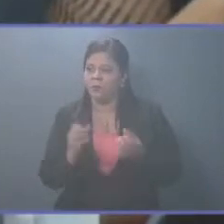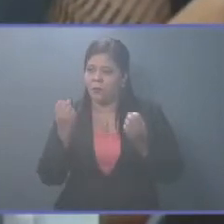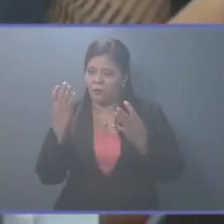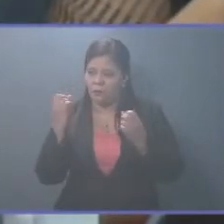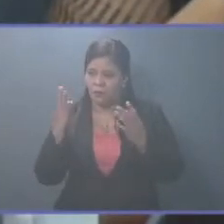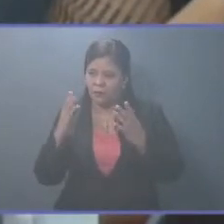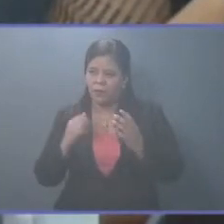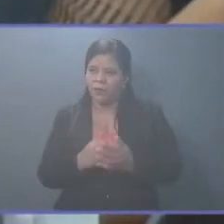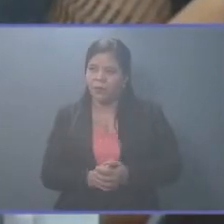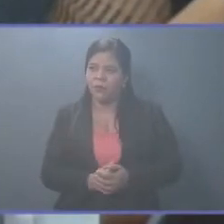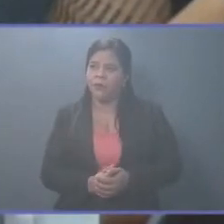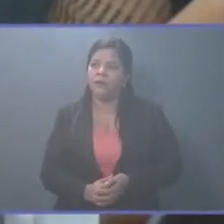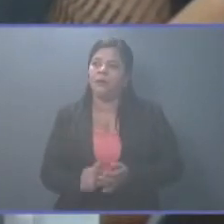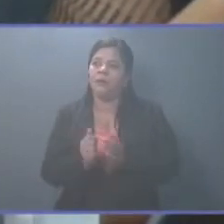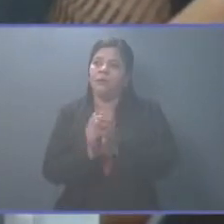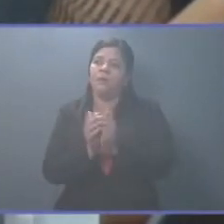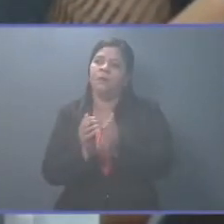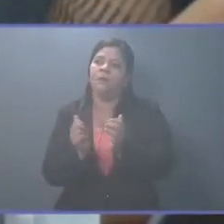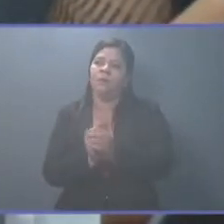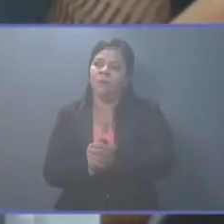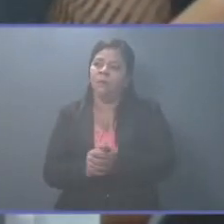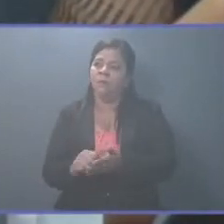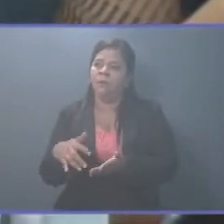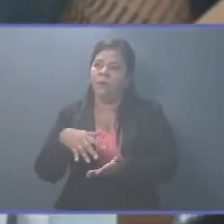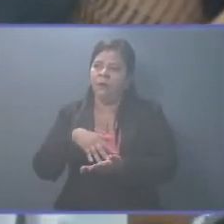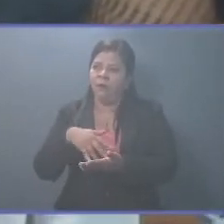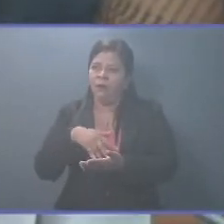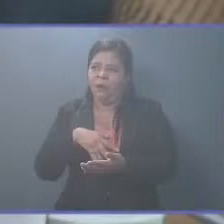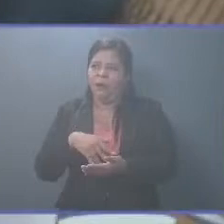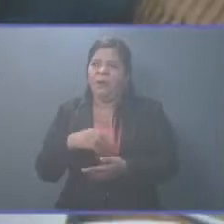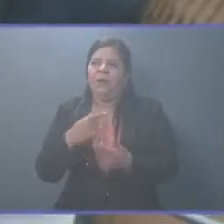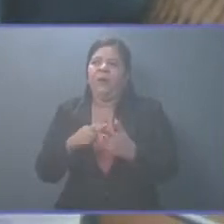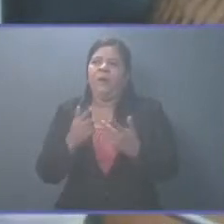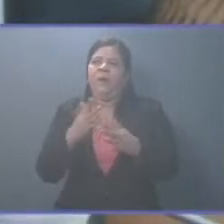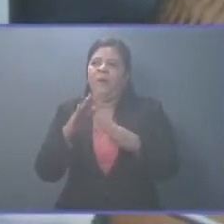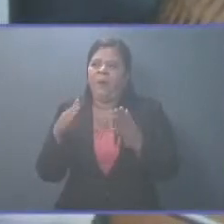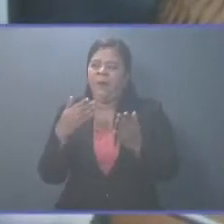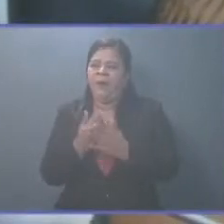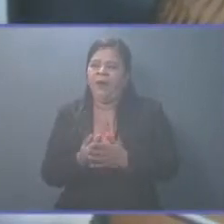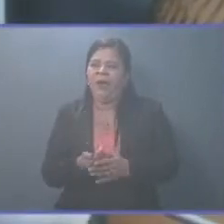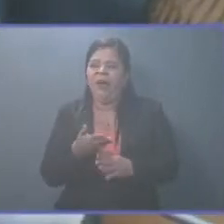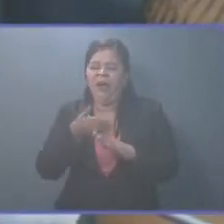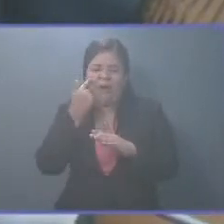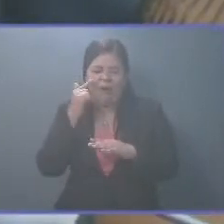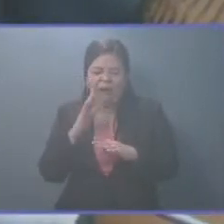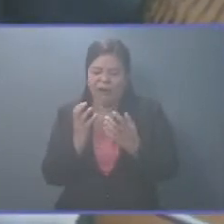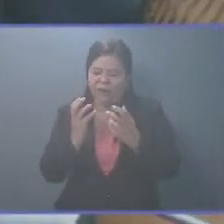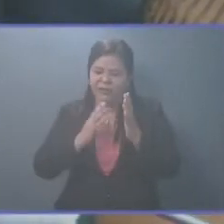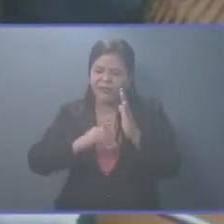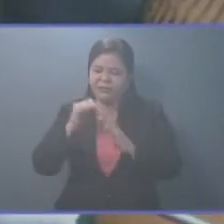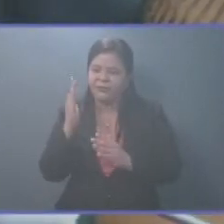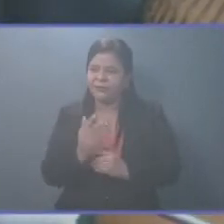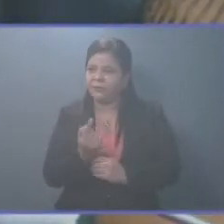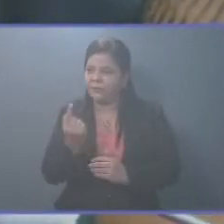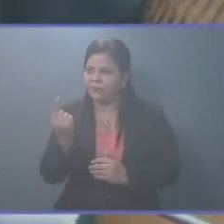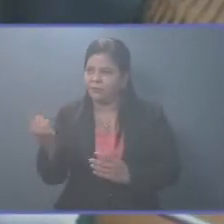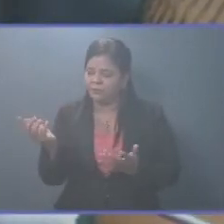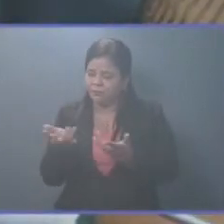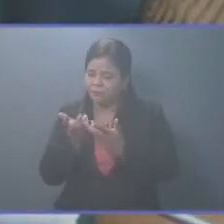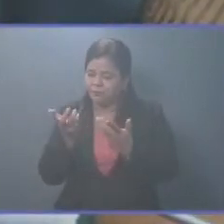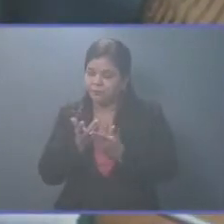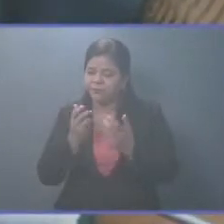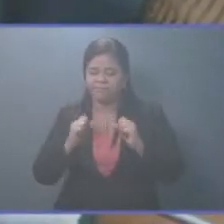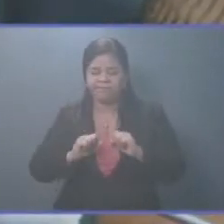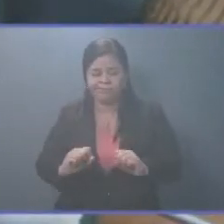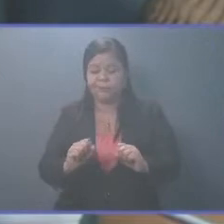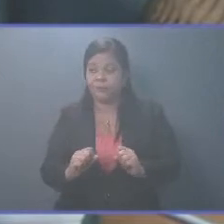muchas debilidades en los manejos. Prueba de ello es la cantidad muy grande que tenemos de compañeros